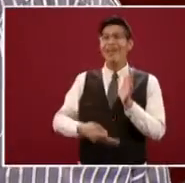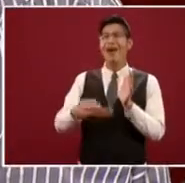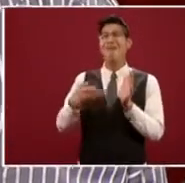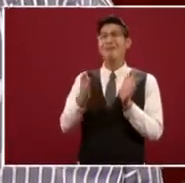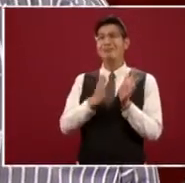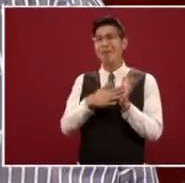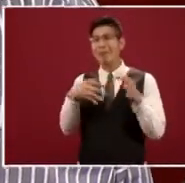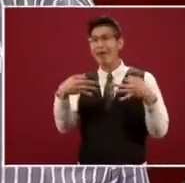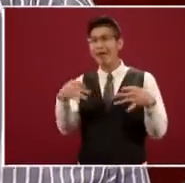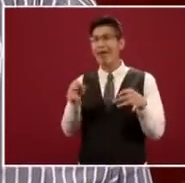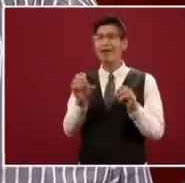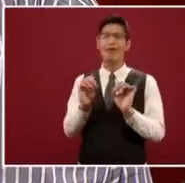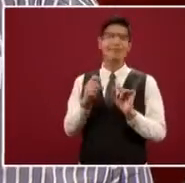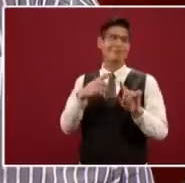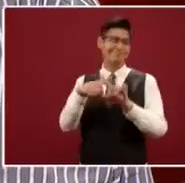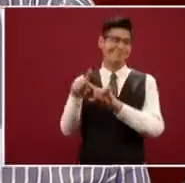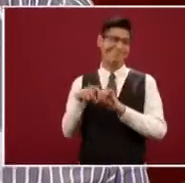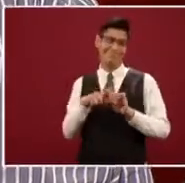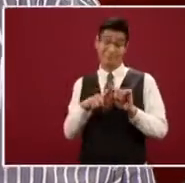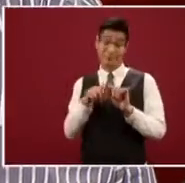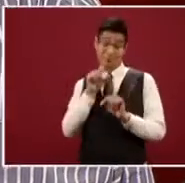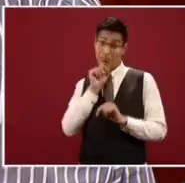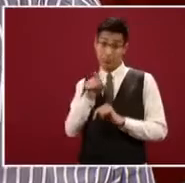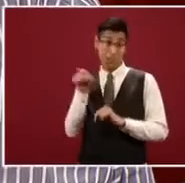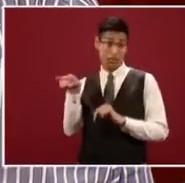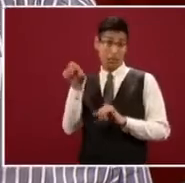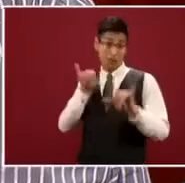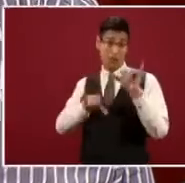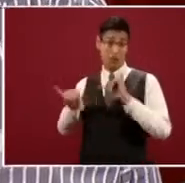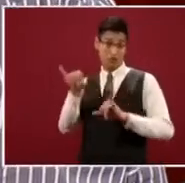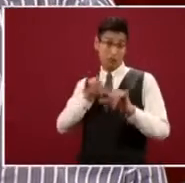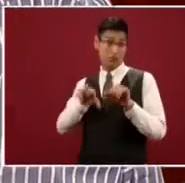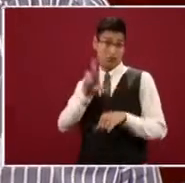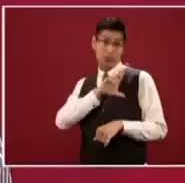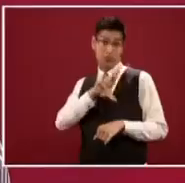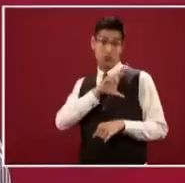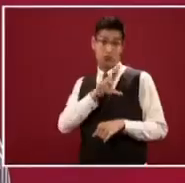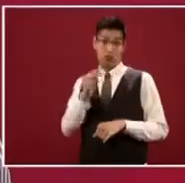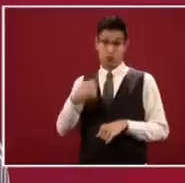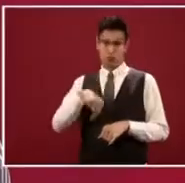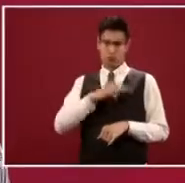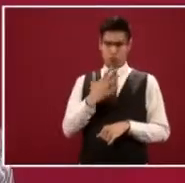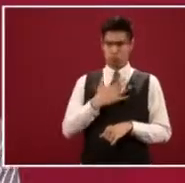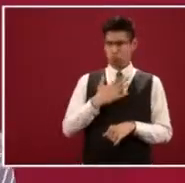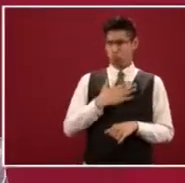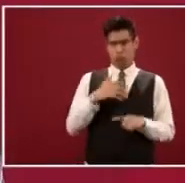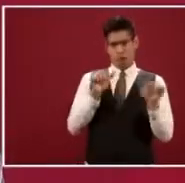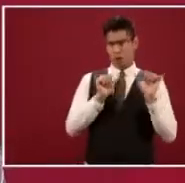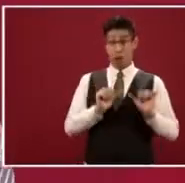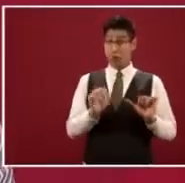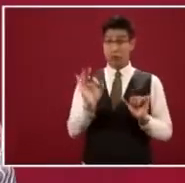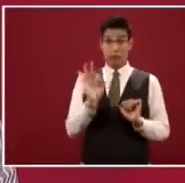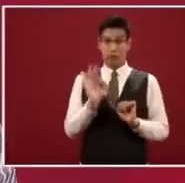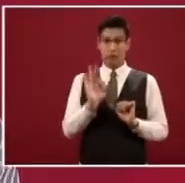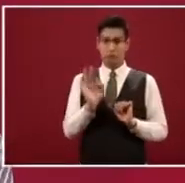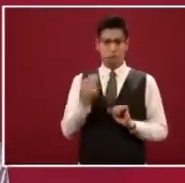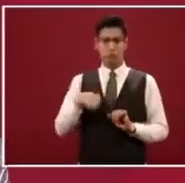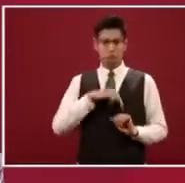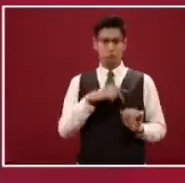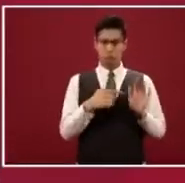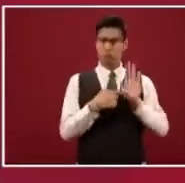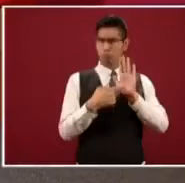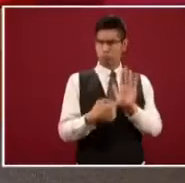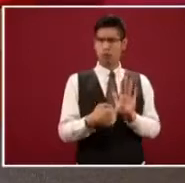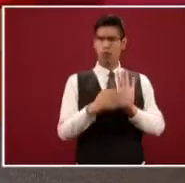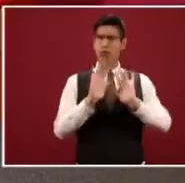esto es por parte de los laboratorios privados. Nosotros no tenemos pendiente alguno. En el momento en que exista la demostración, se